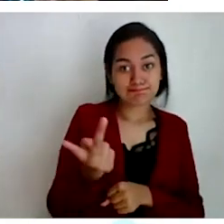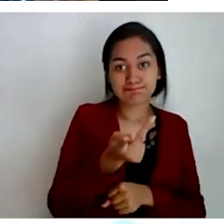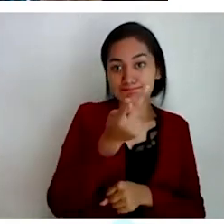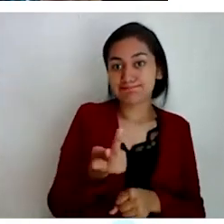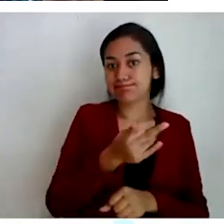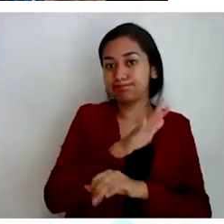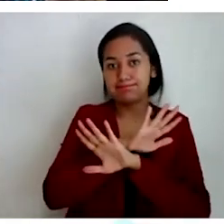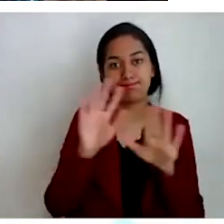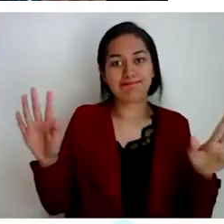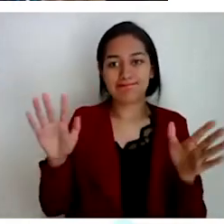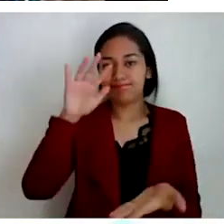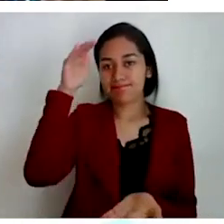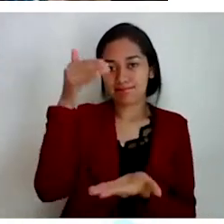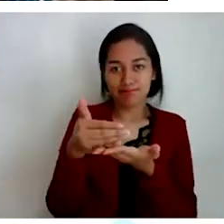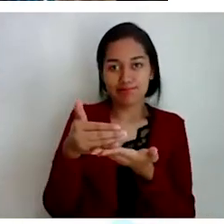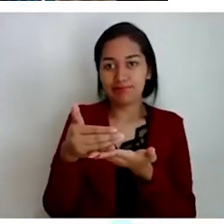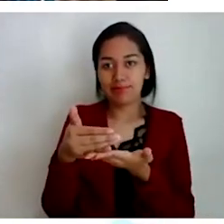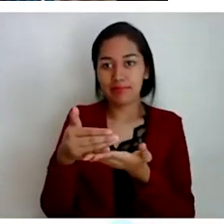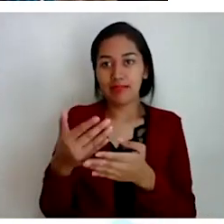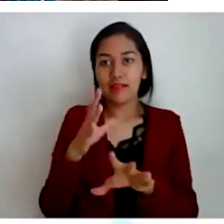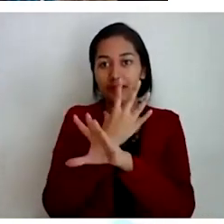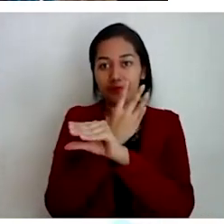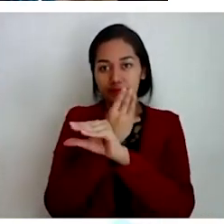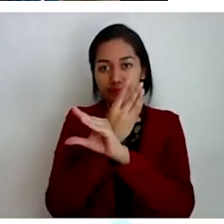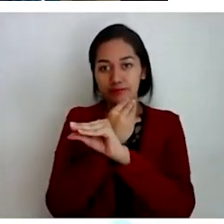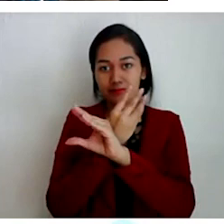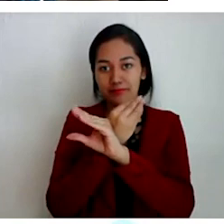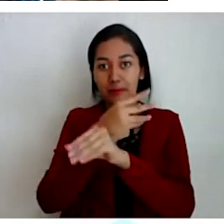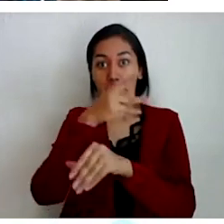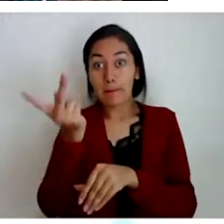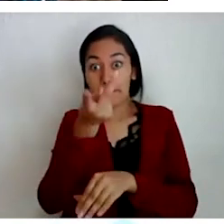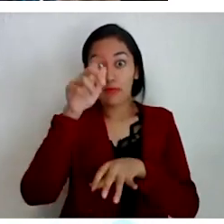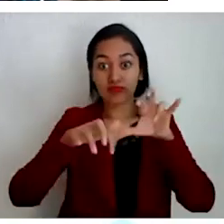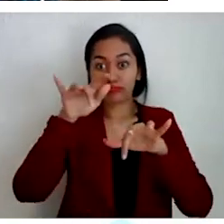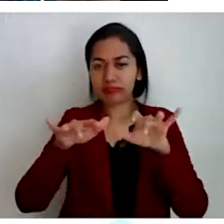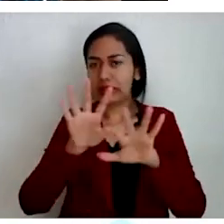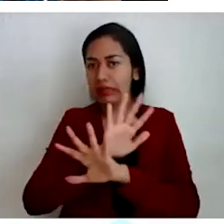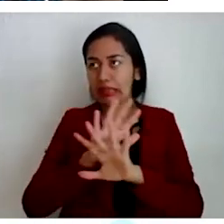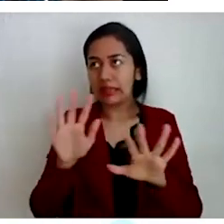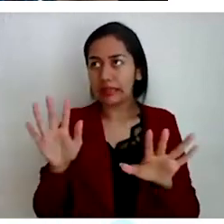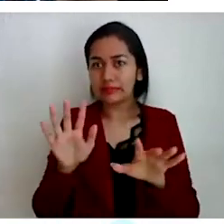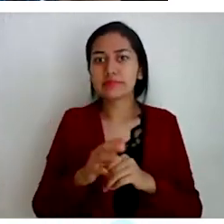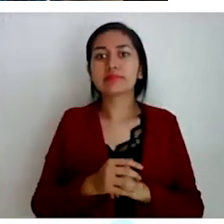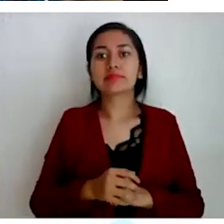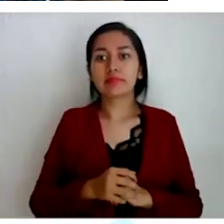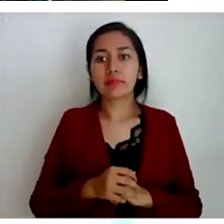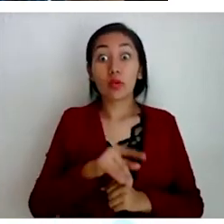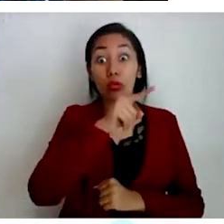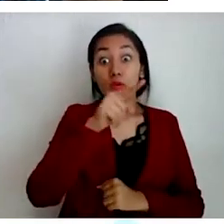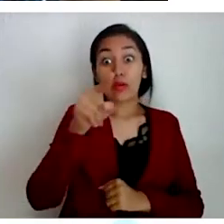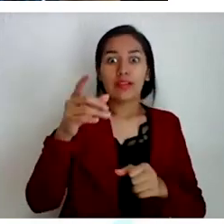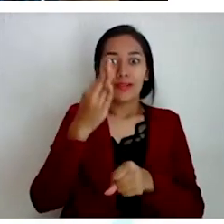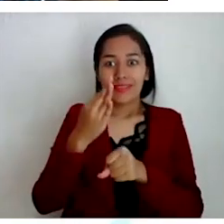público. Doctor, le agradecemos nuevamente muchísimo la participación el día de hoy.